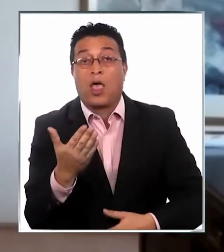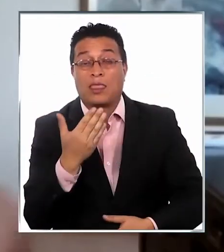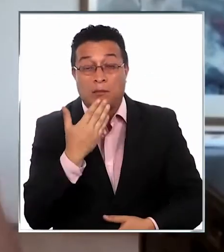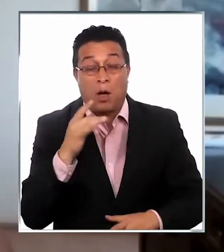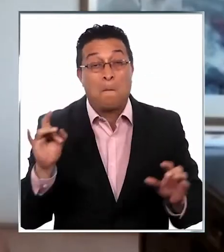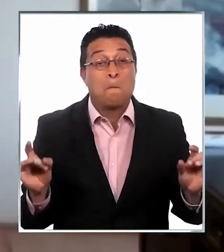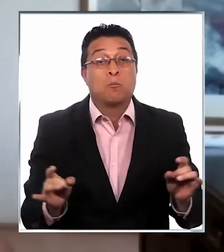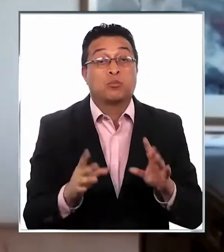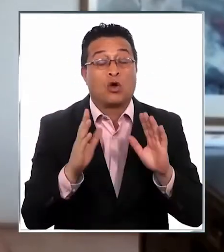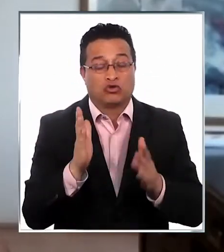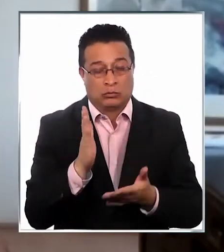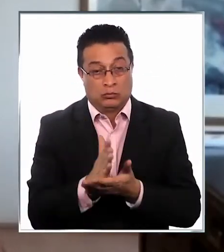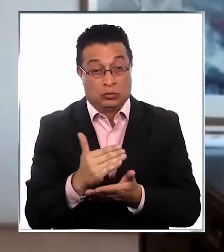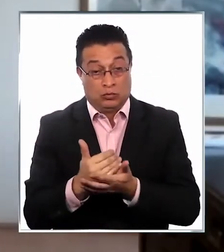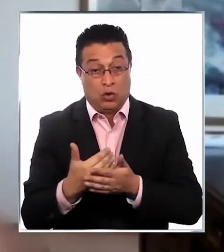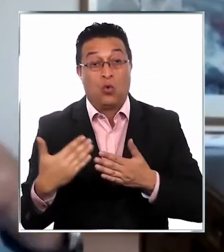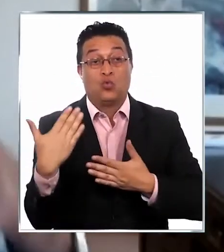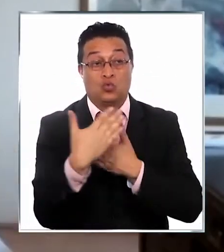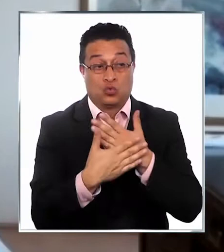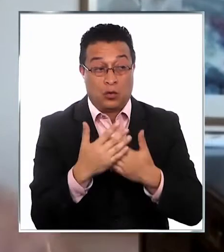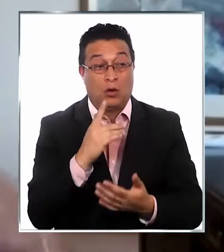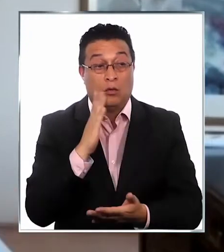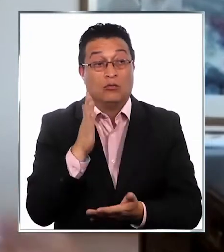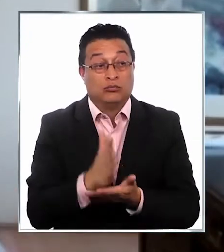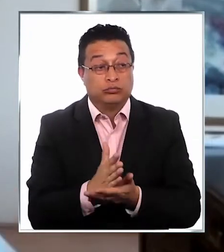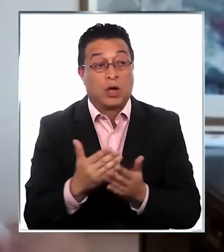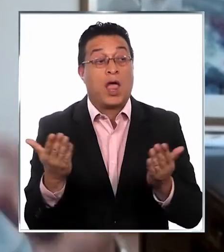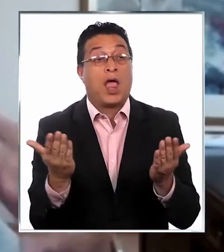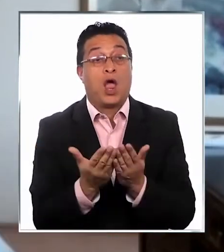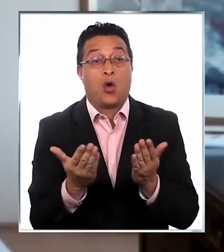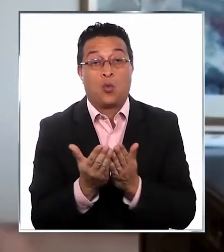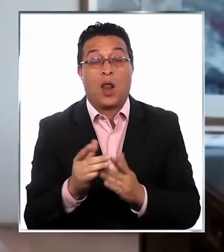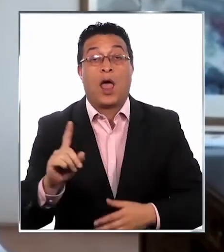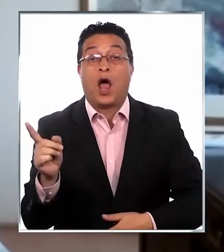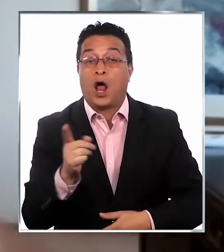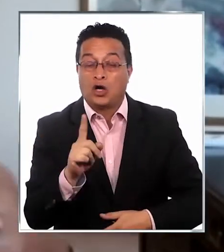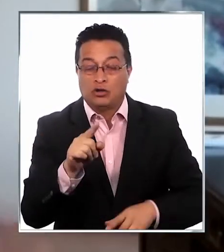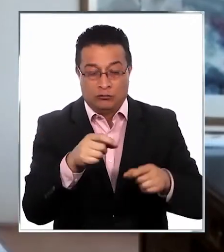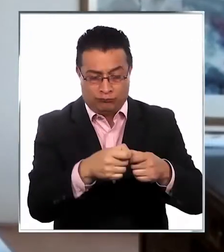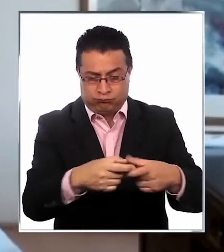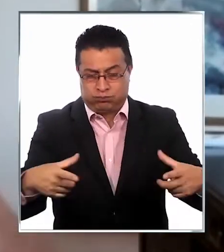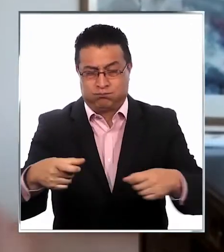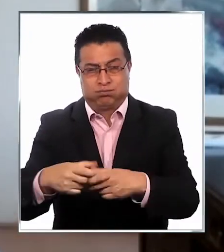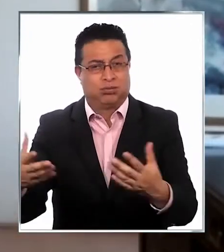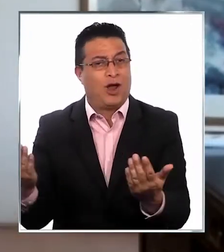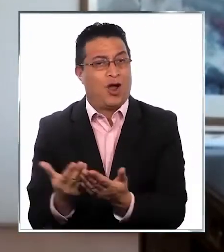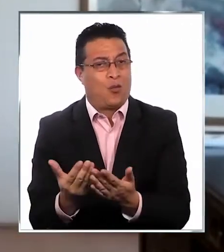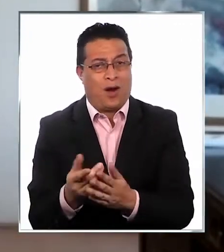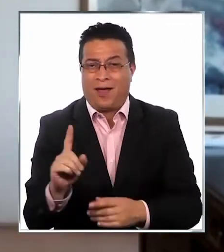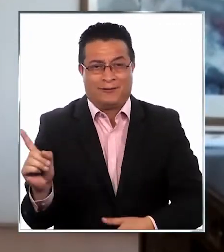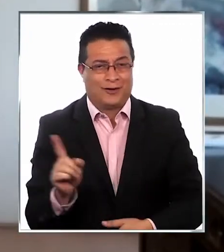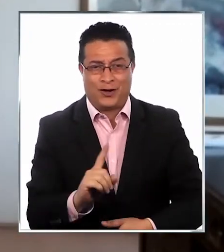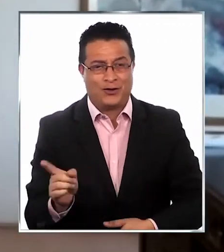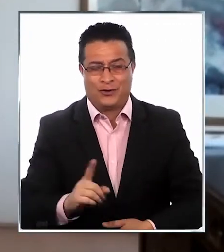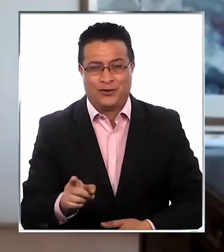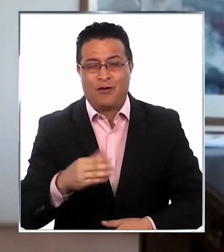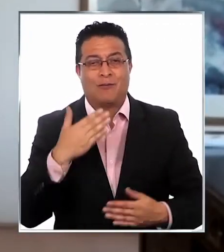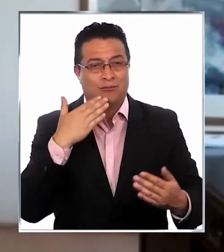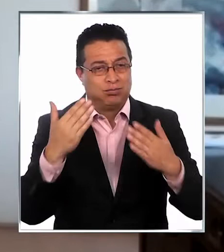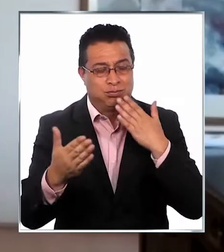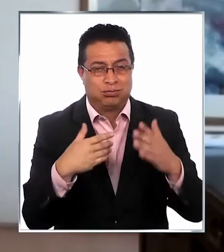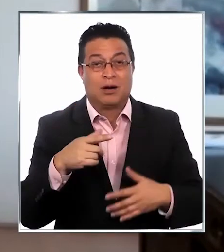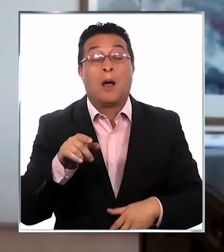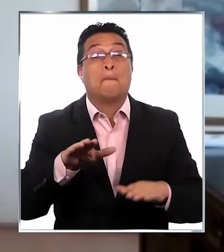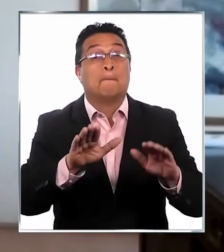si se toman las medidas de protección, los colegios no son focos de brote o contagio del COVID, lo